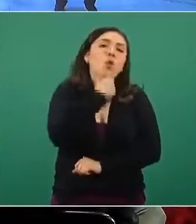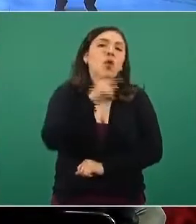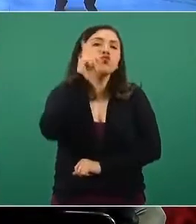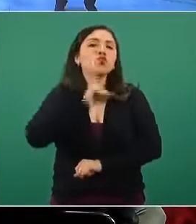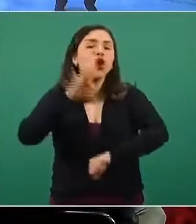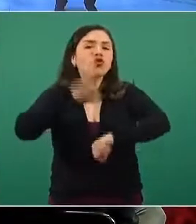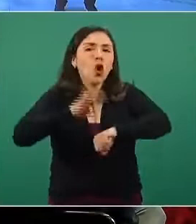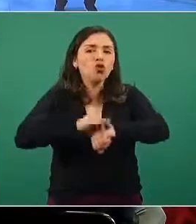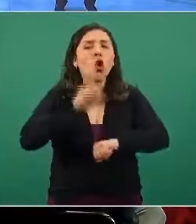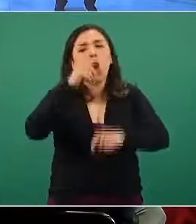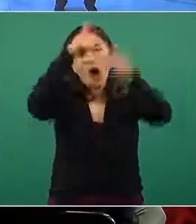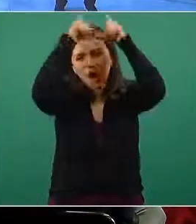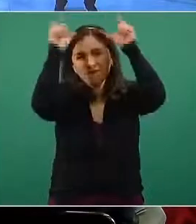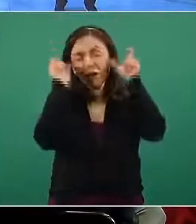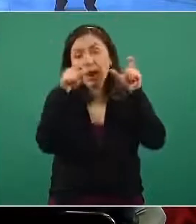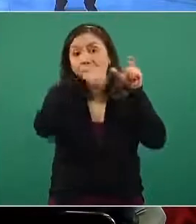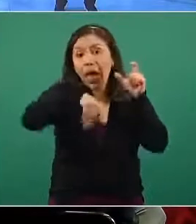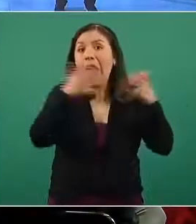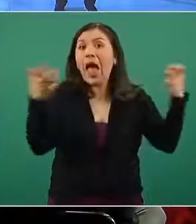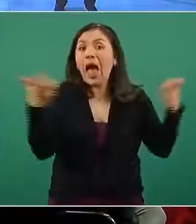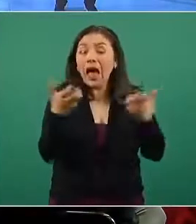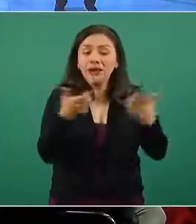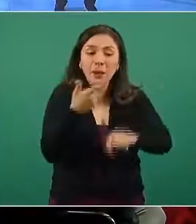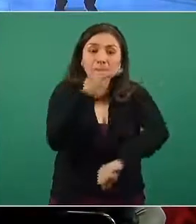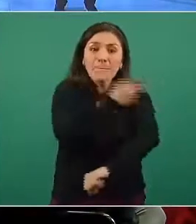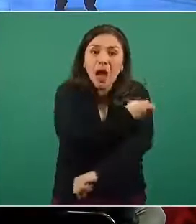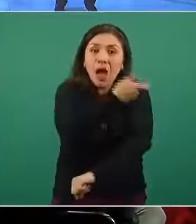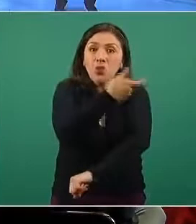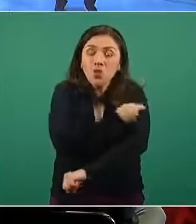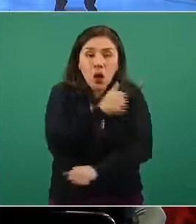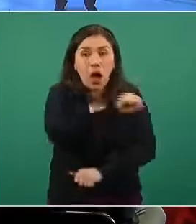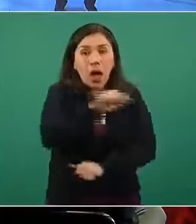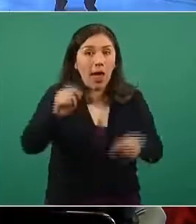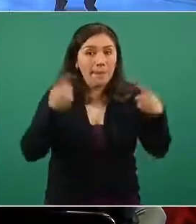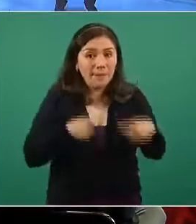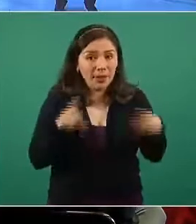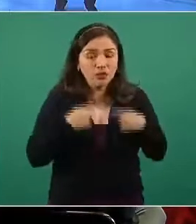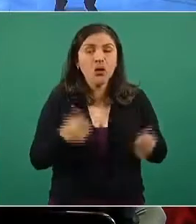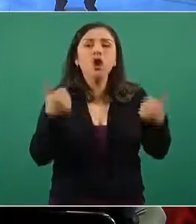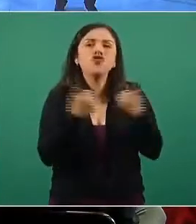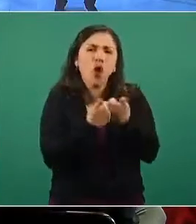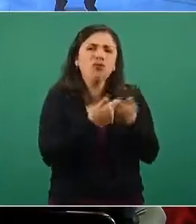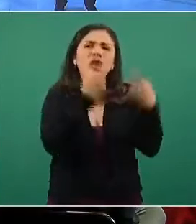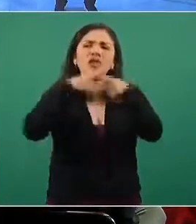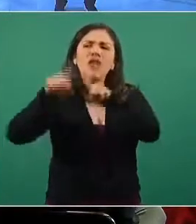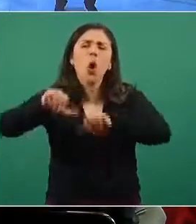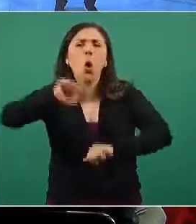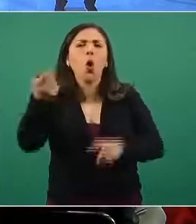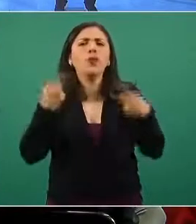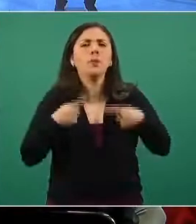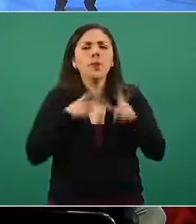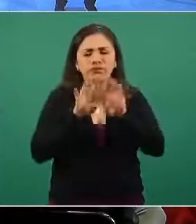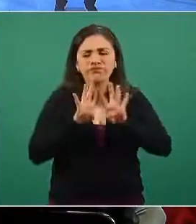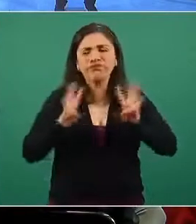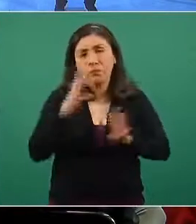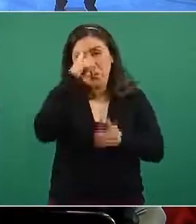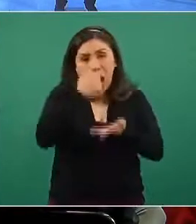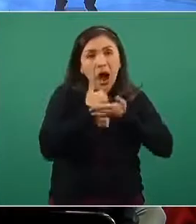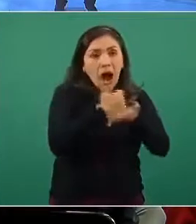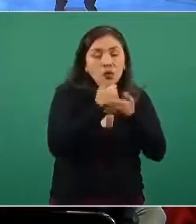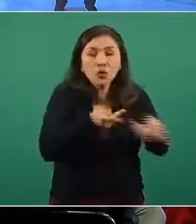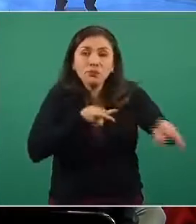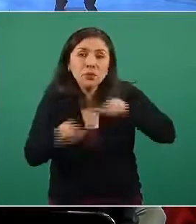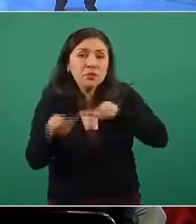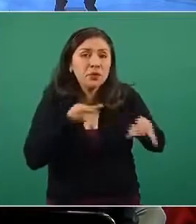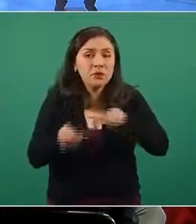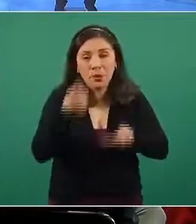enfermeros, enfermeras, que en su momento son los que aplican la vacuna, y con toda una serie de personal que ayuda a la logística